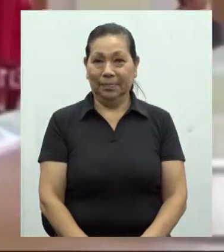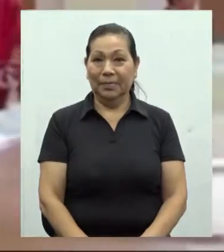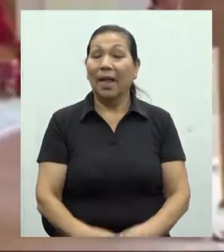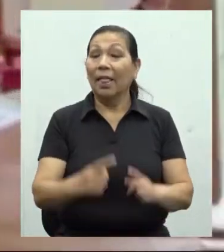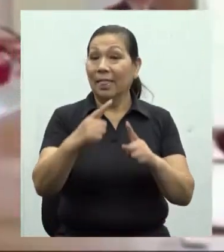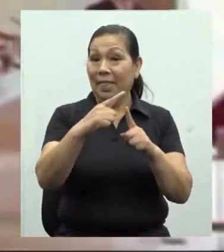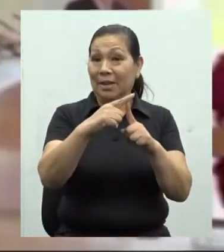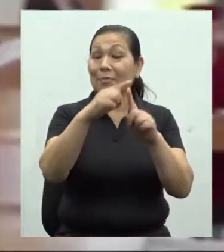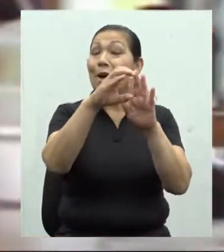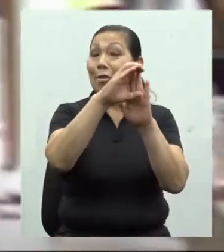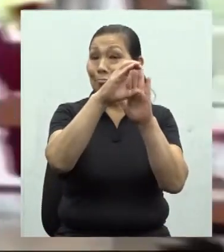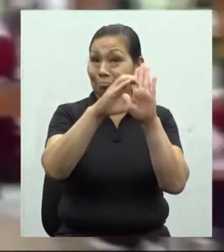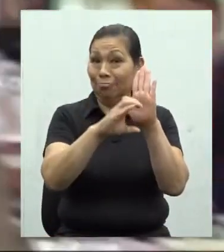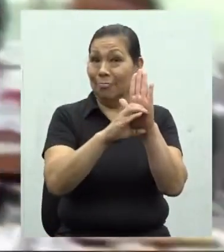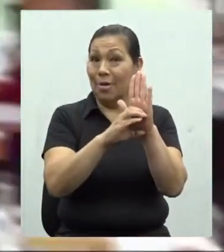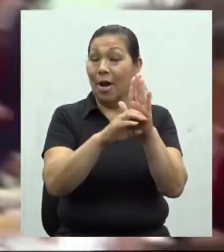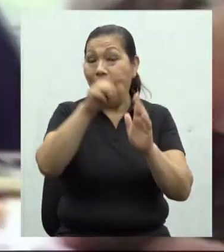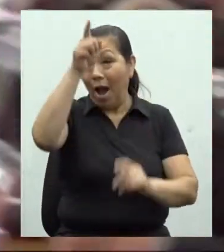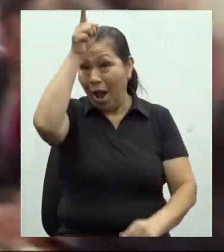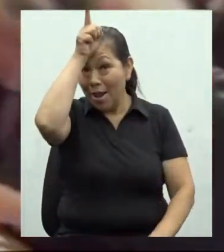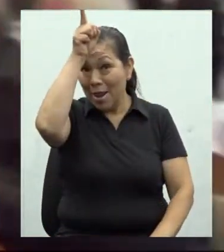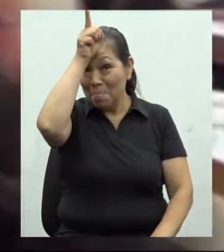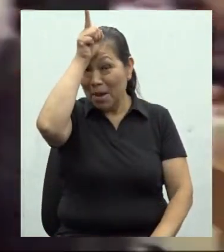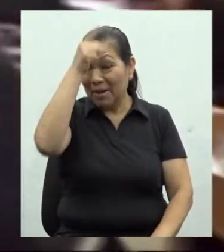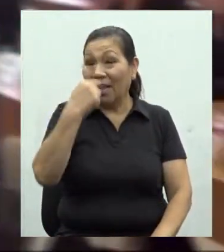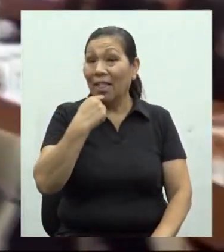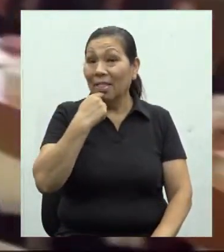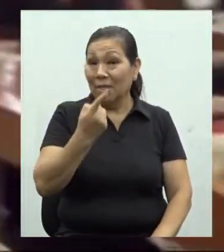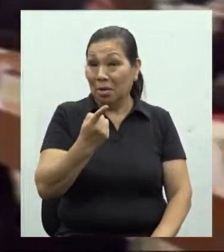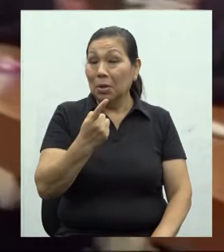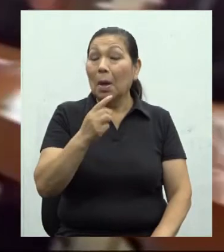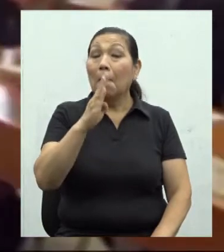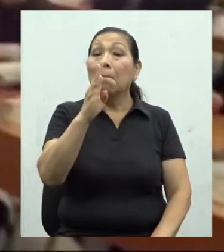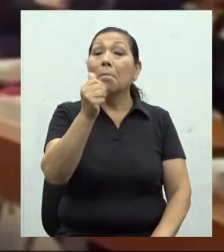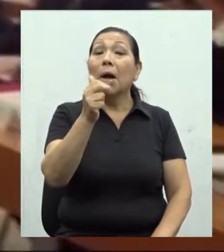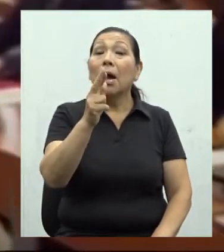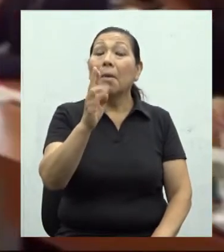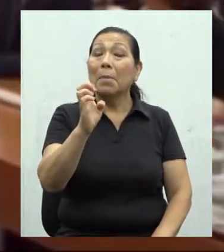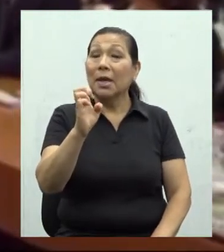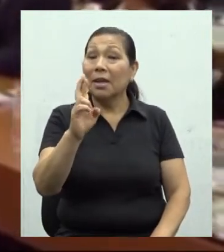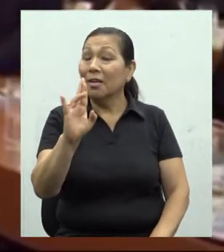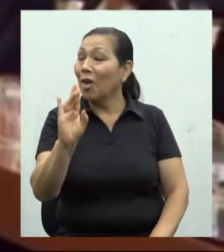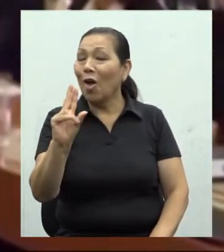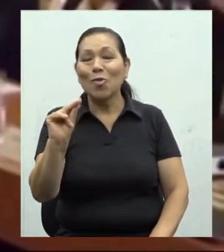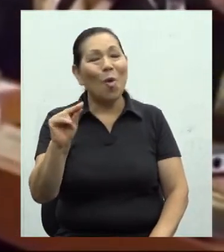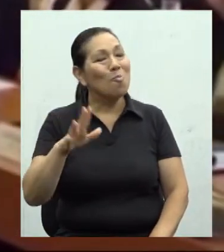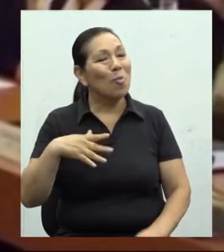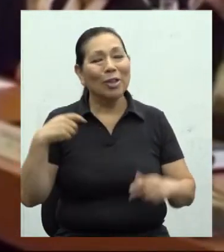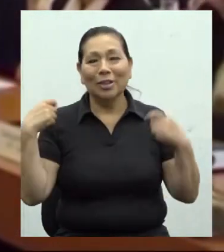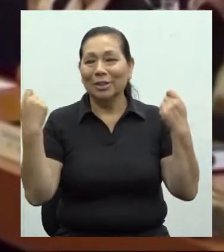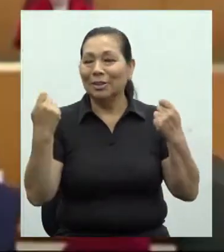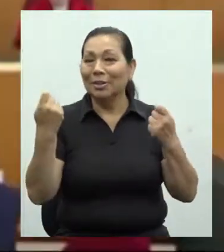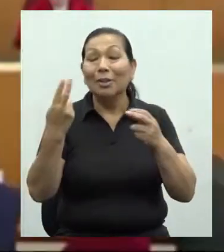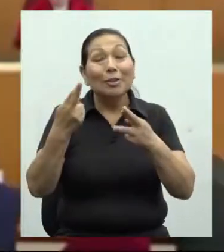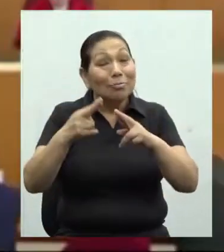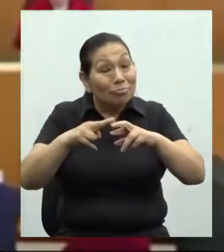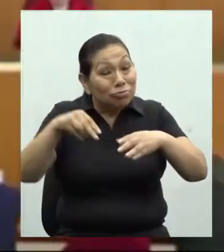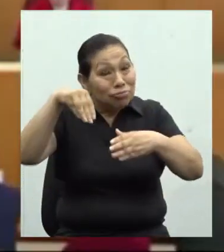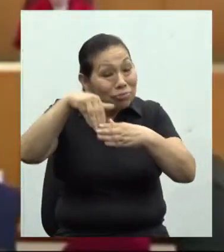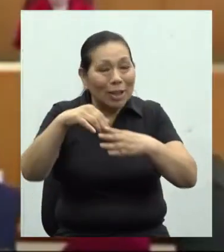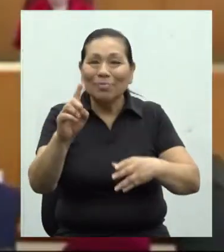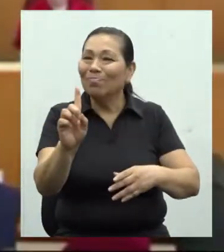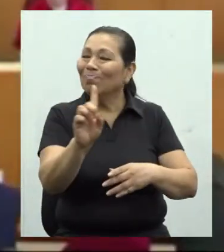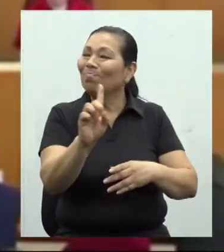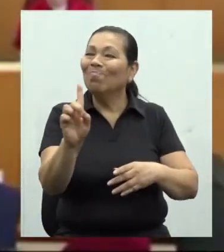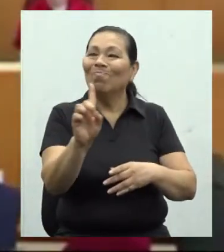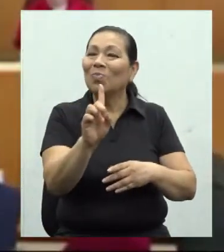El Tribunal Constitucional de Alemania dictaminó que Baviera no tiene derecho a celebrar un referéndum de